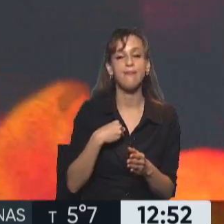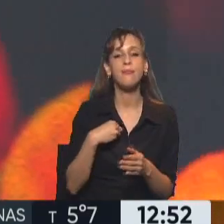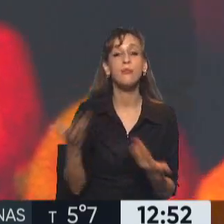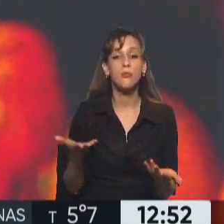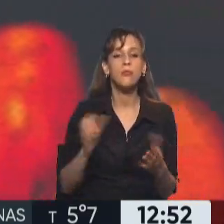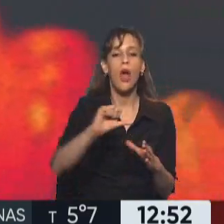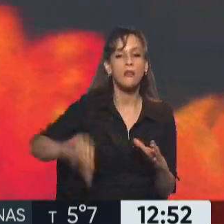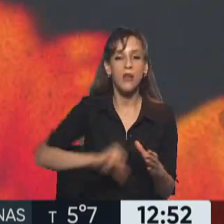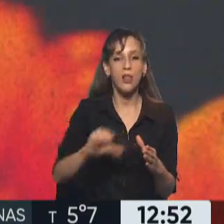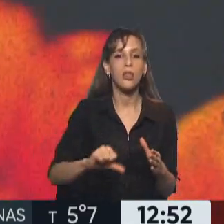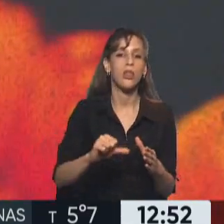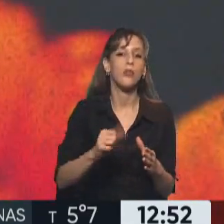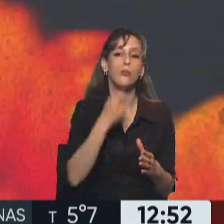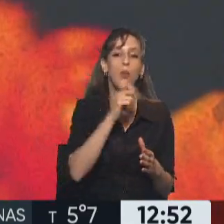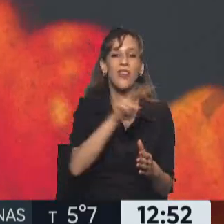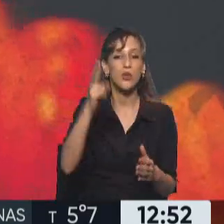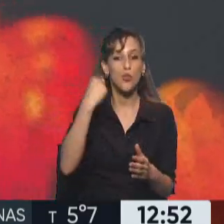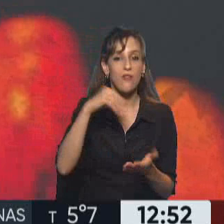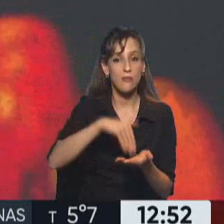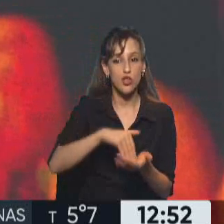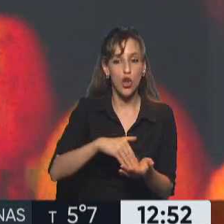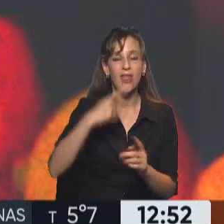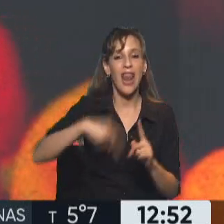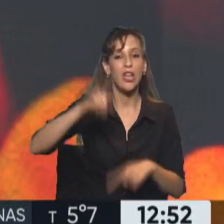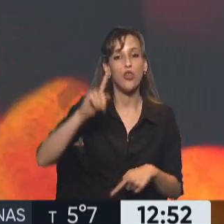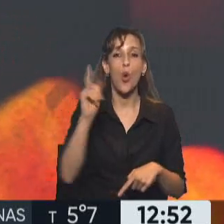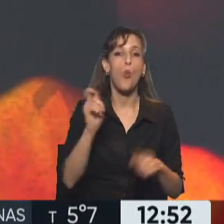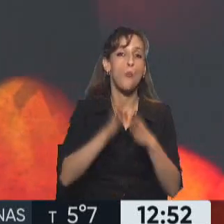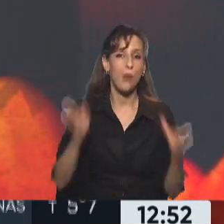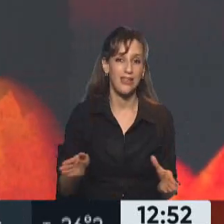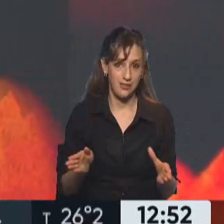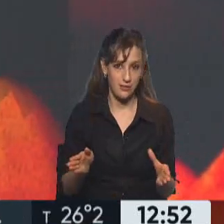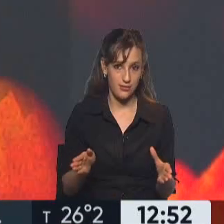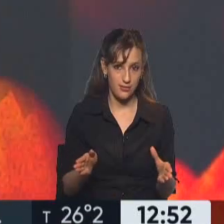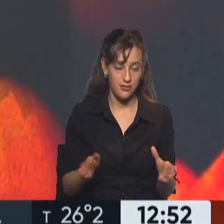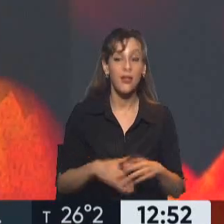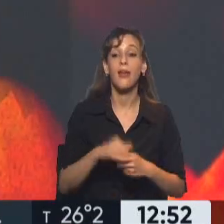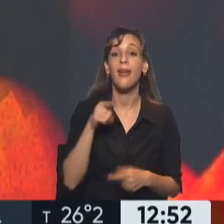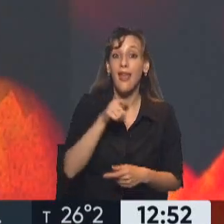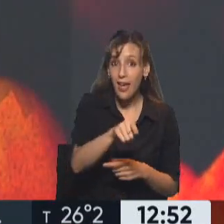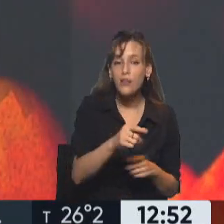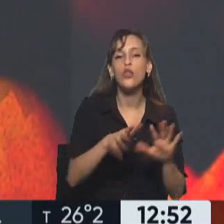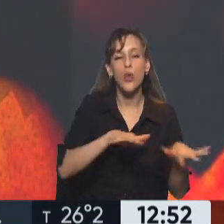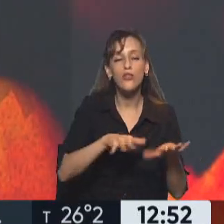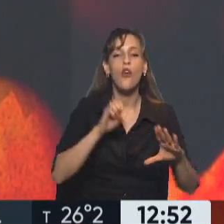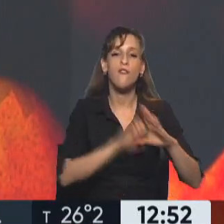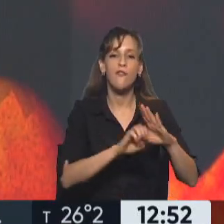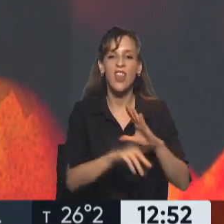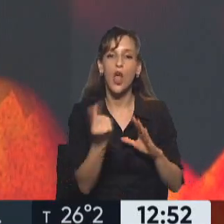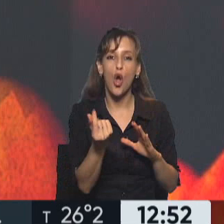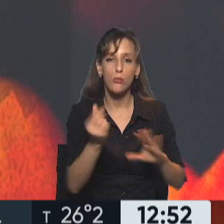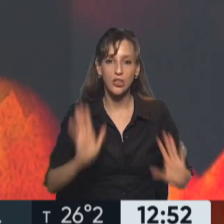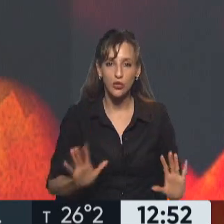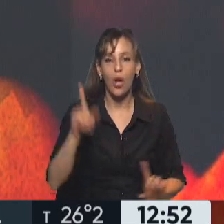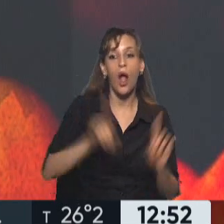compensación para los que producen hasta 29 millones de litros por mes. Bien, este es otro ejemplo de este fideicomiso. Hay sectores